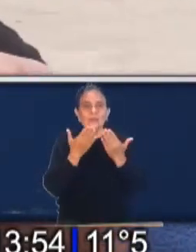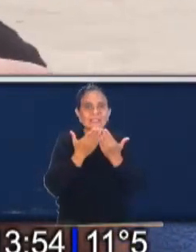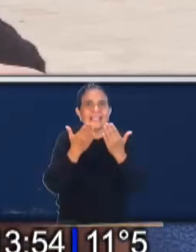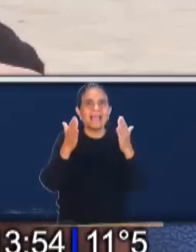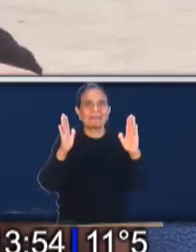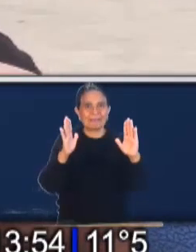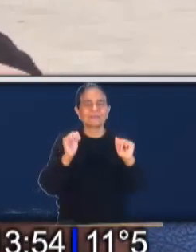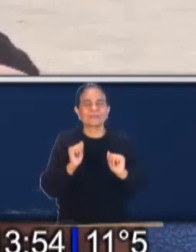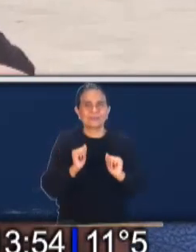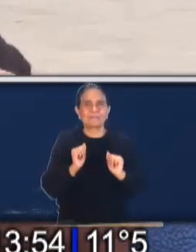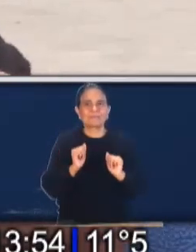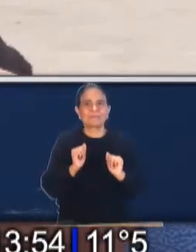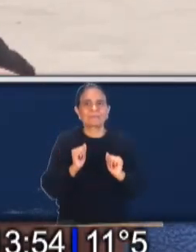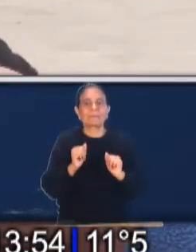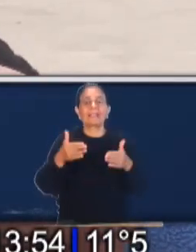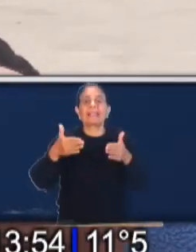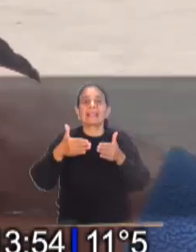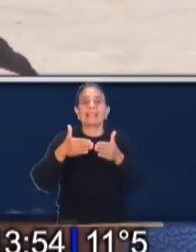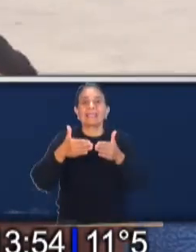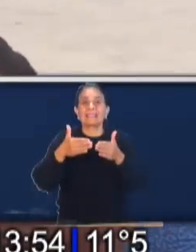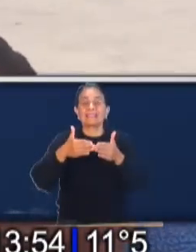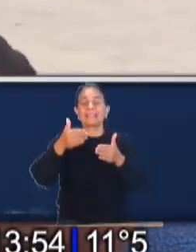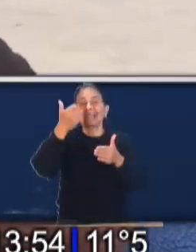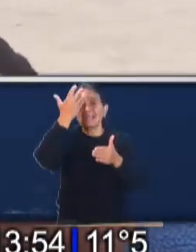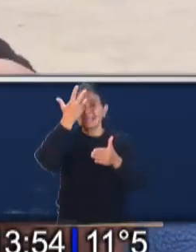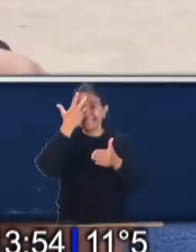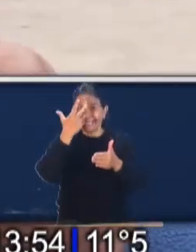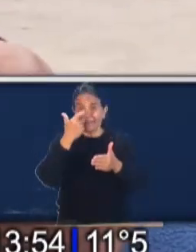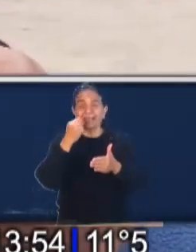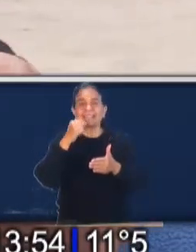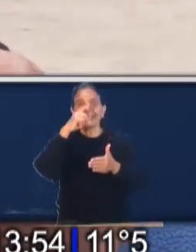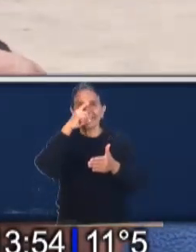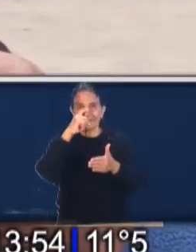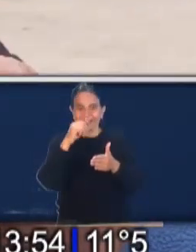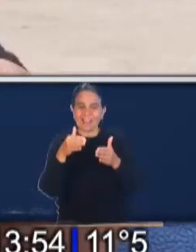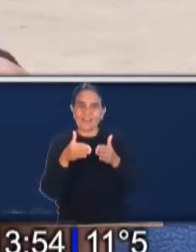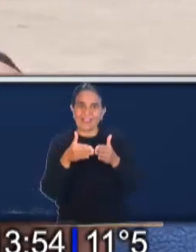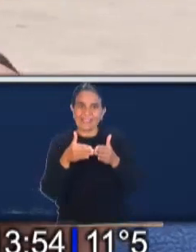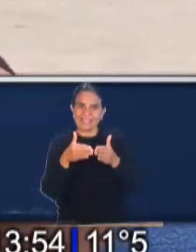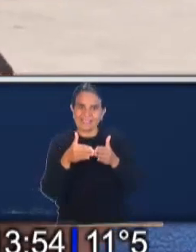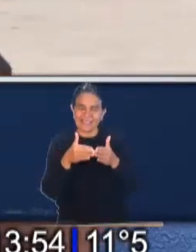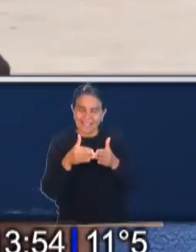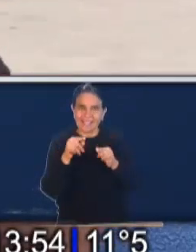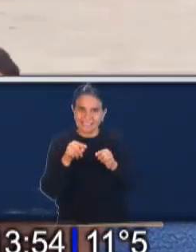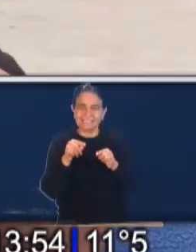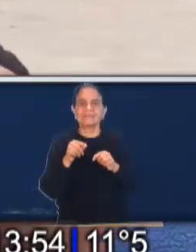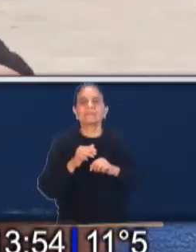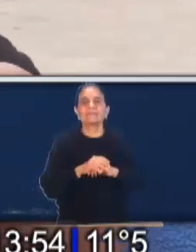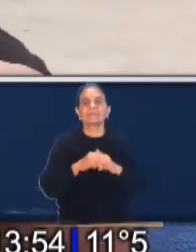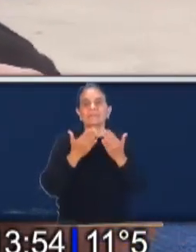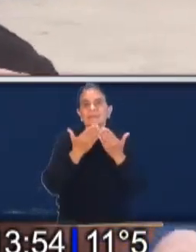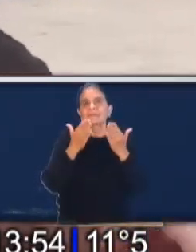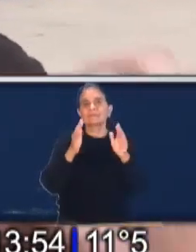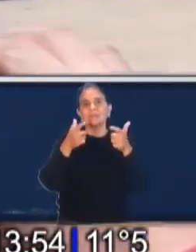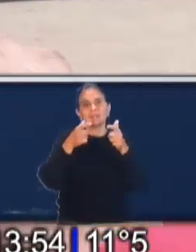que queda en la Municipalidad de San Luis, en la esquina de San Martín y Belgrano. Allí vamos a tener una apertura, un pequeño